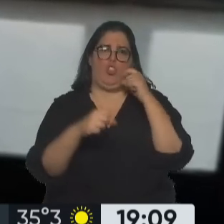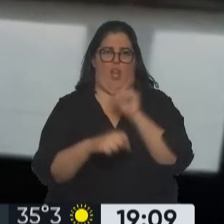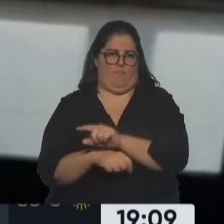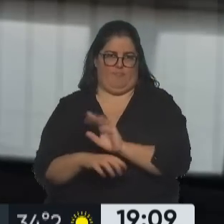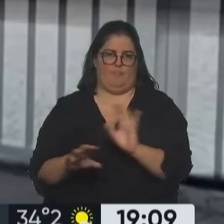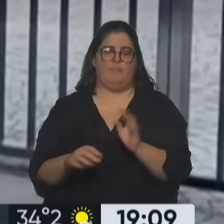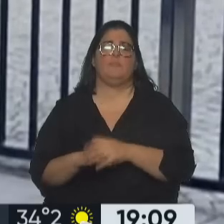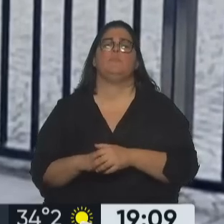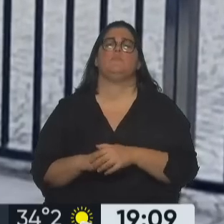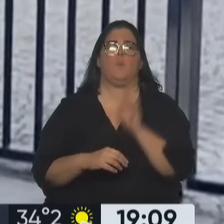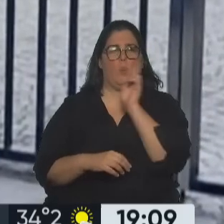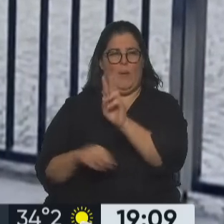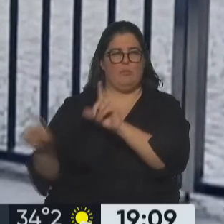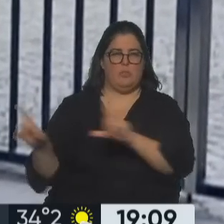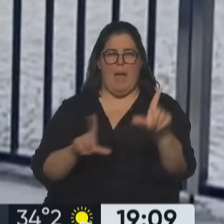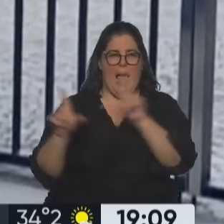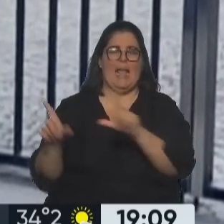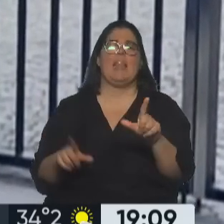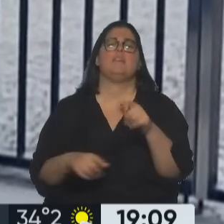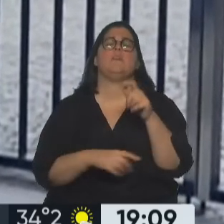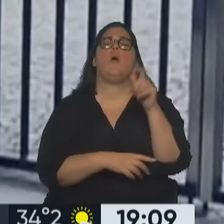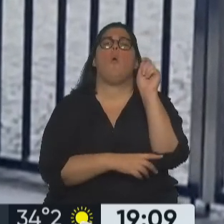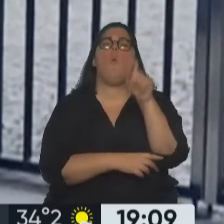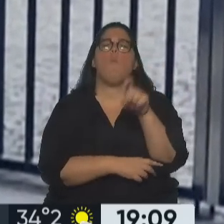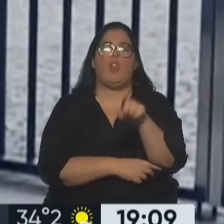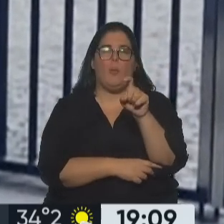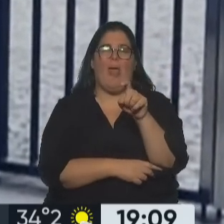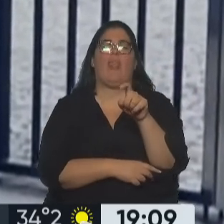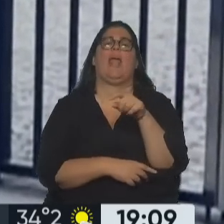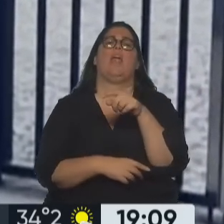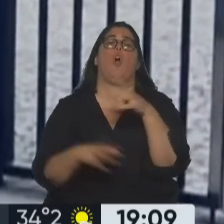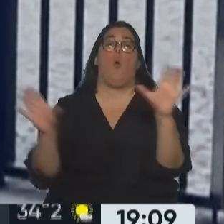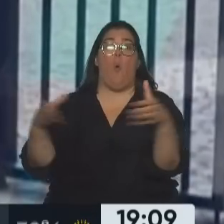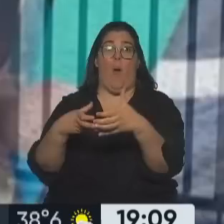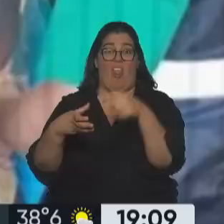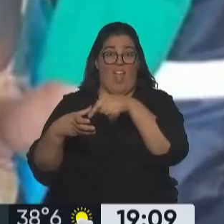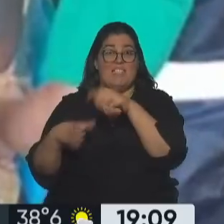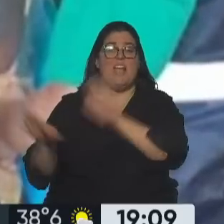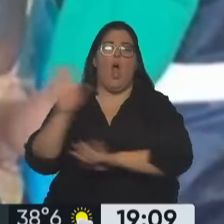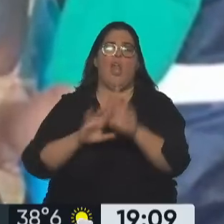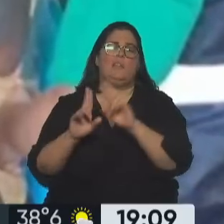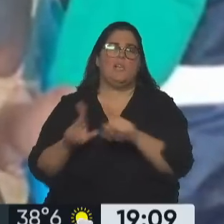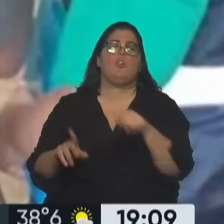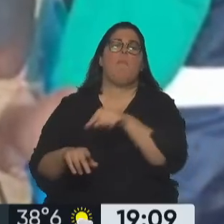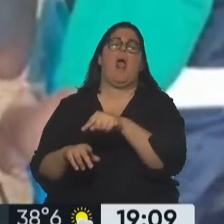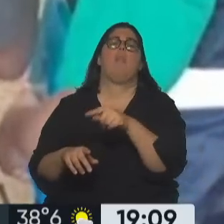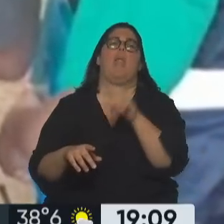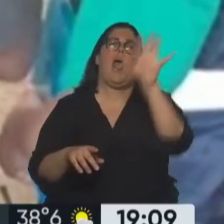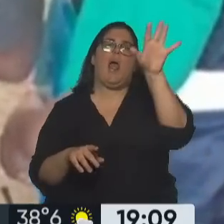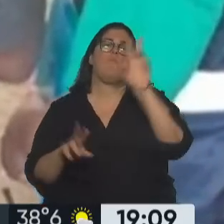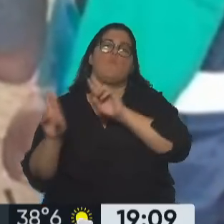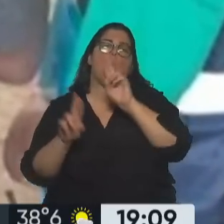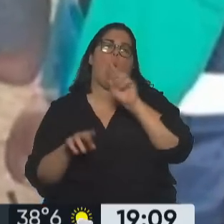ahí como vemos en las imágenes en Puerto Madero desbarataron a esta banda que traía a las mujeres y les conseguía